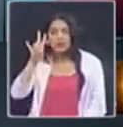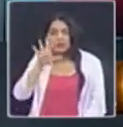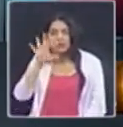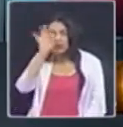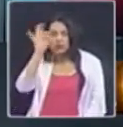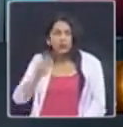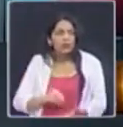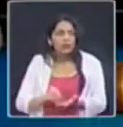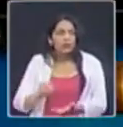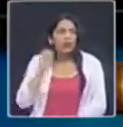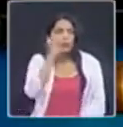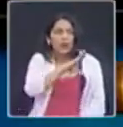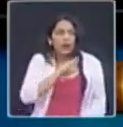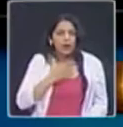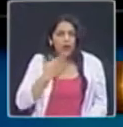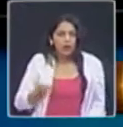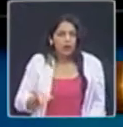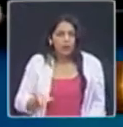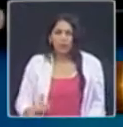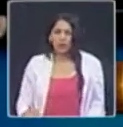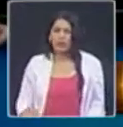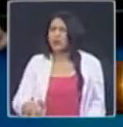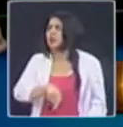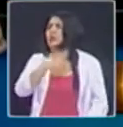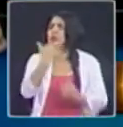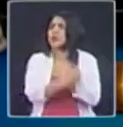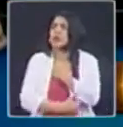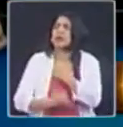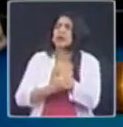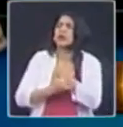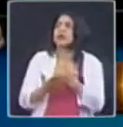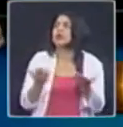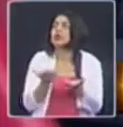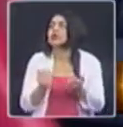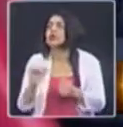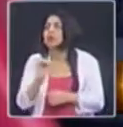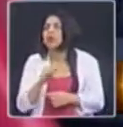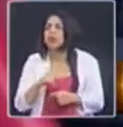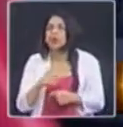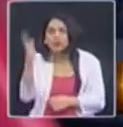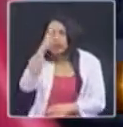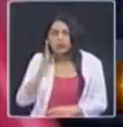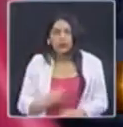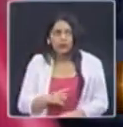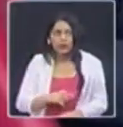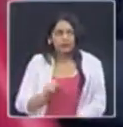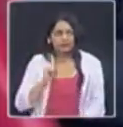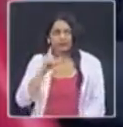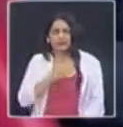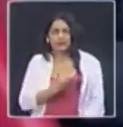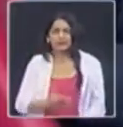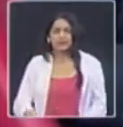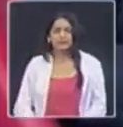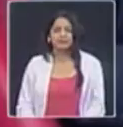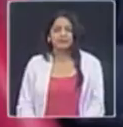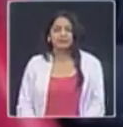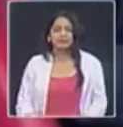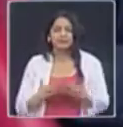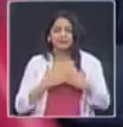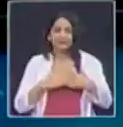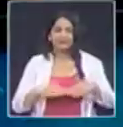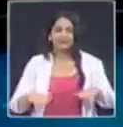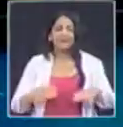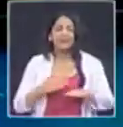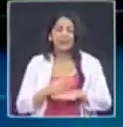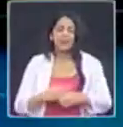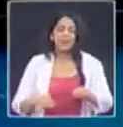han atrevido a dictar una norma tan salvaje en contra del desarrollo de un país pero te quiero agradecerle por haber estado con nosotros esta mañana habrá tiempo para seguir analizando por